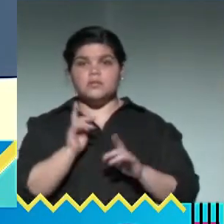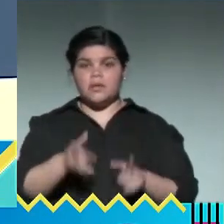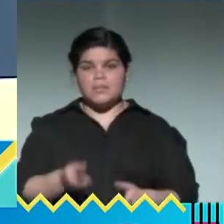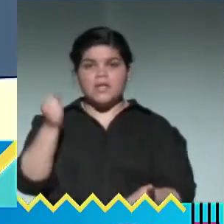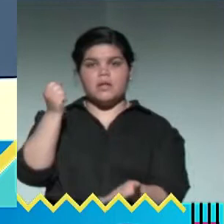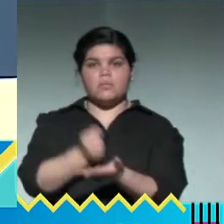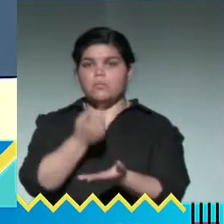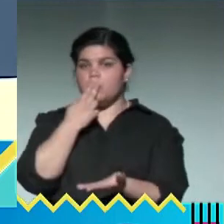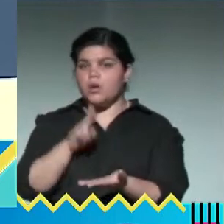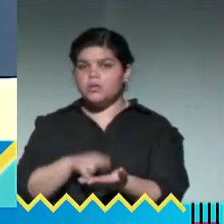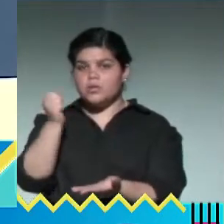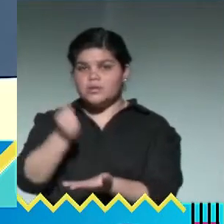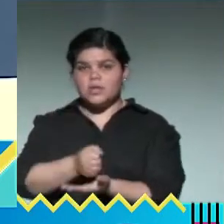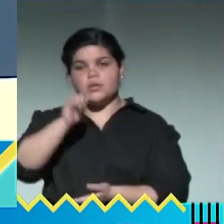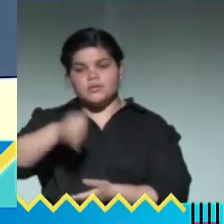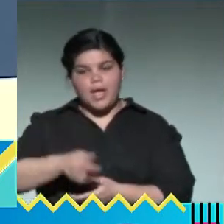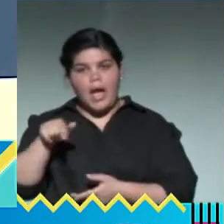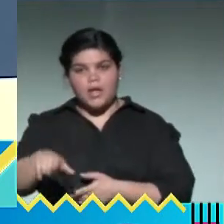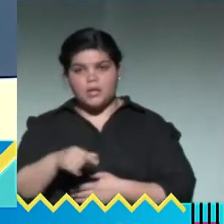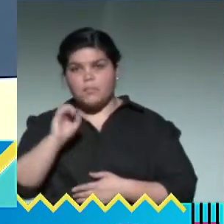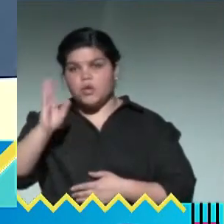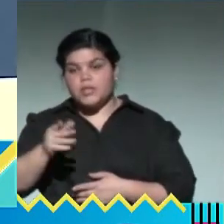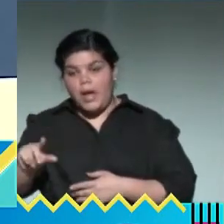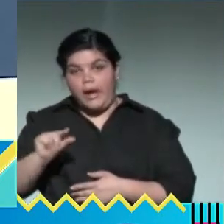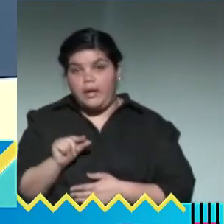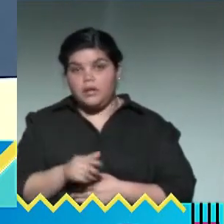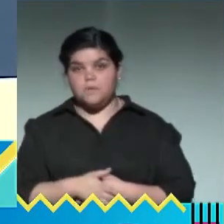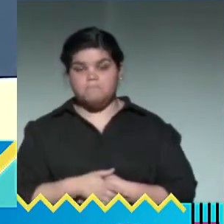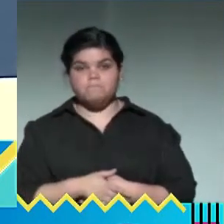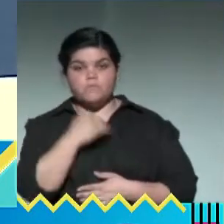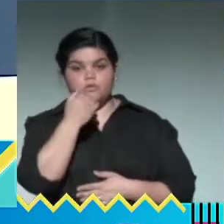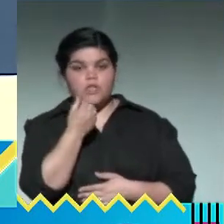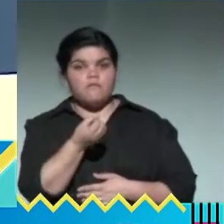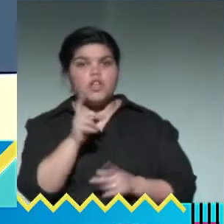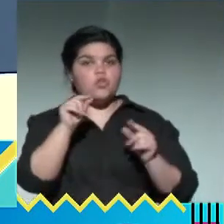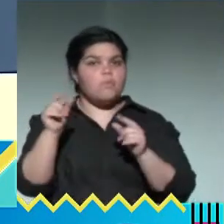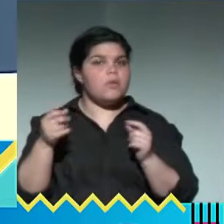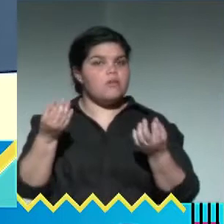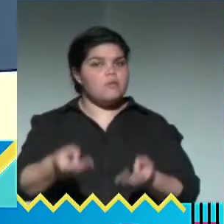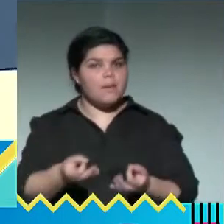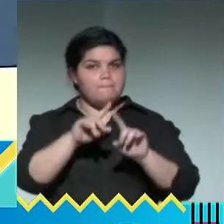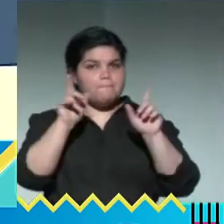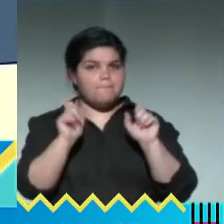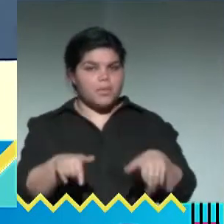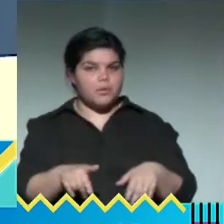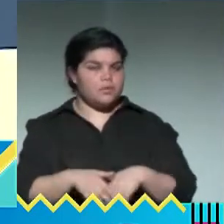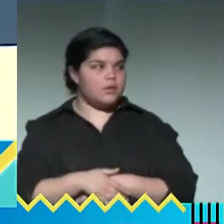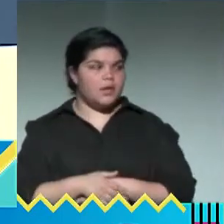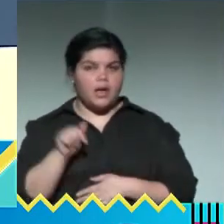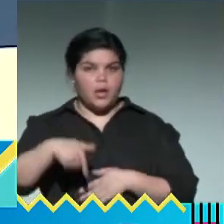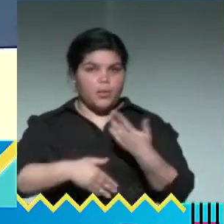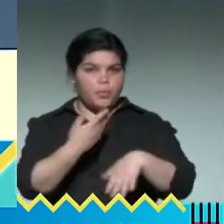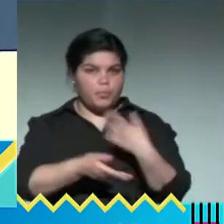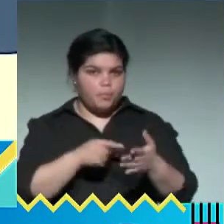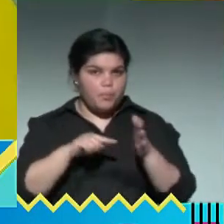sellos. Digo, porque hablábamos con Federico que todavía no está muy fino eso, a ver cuáles son los números. Y un punto que yo